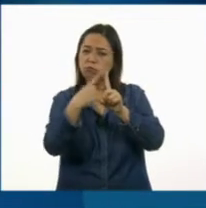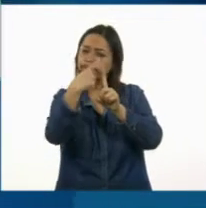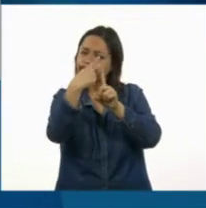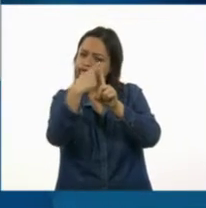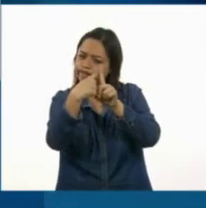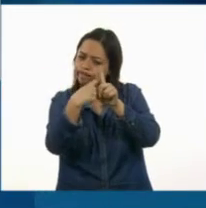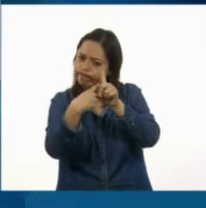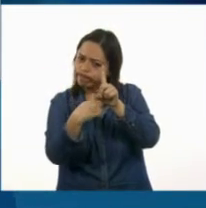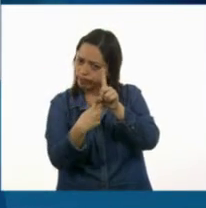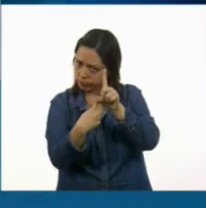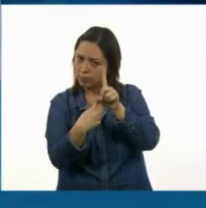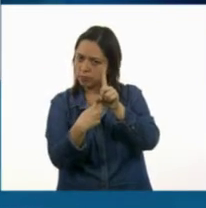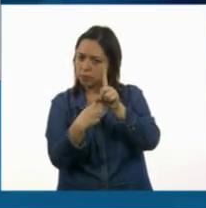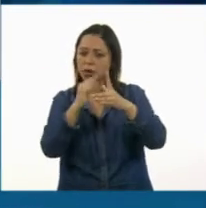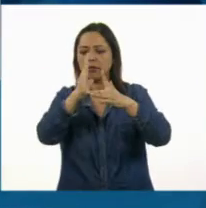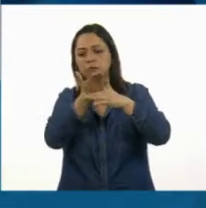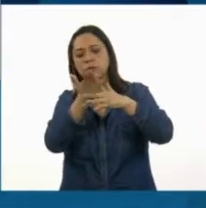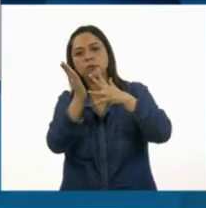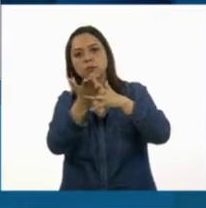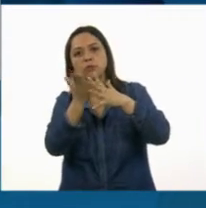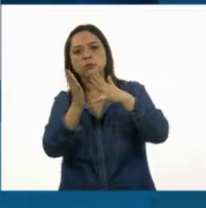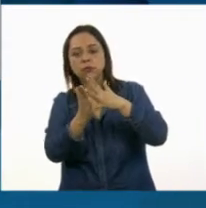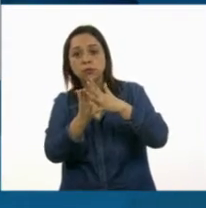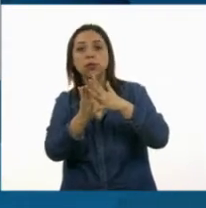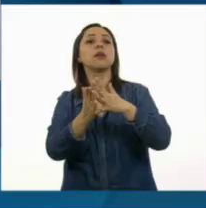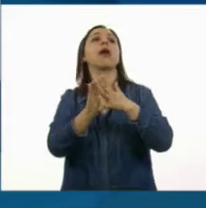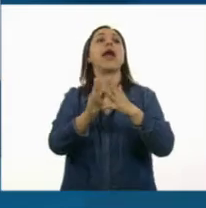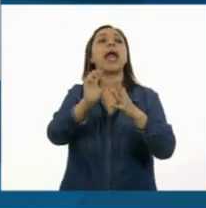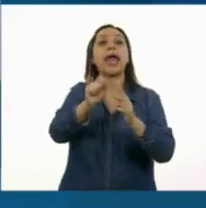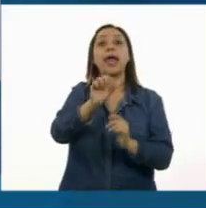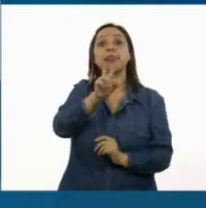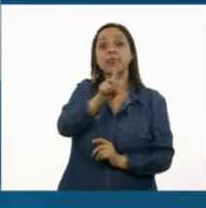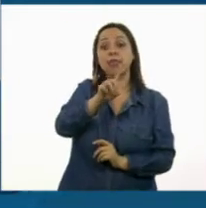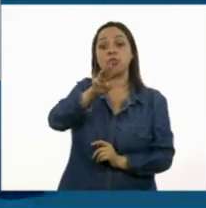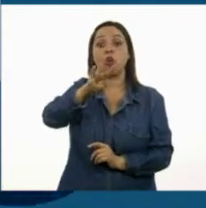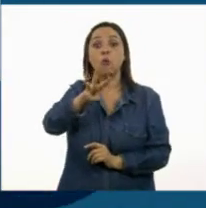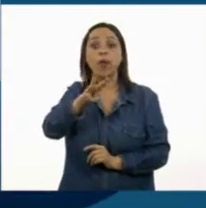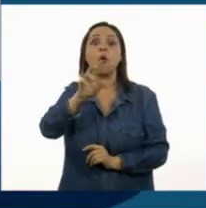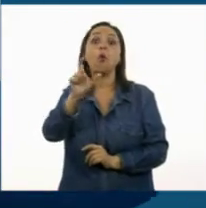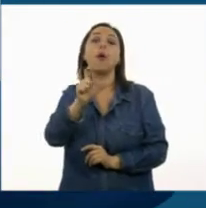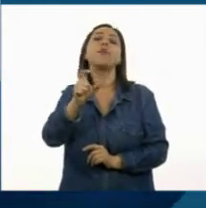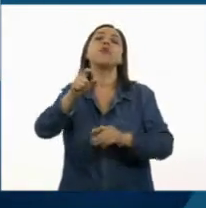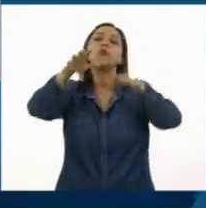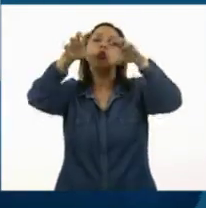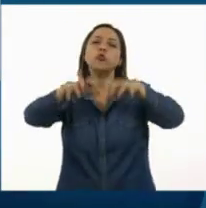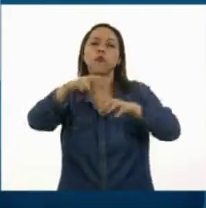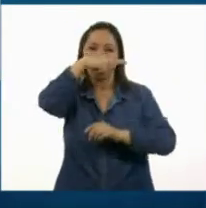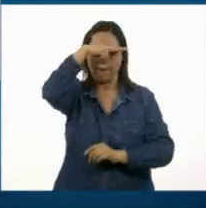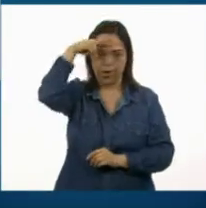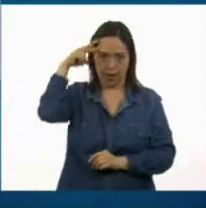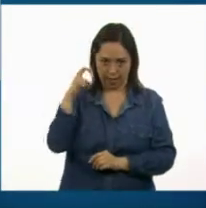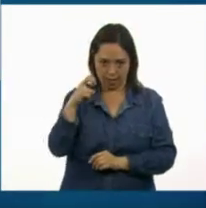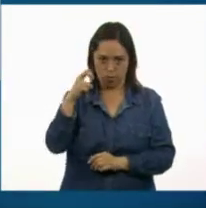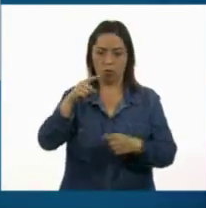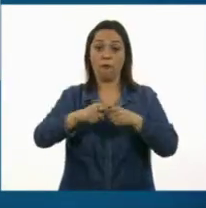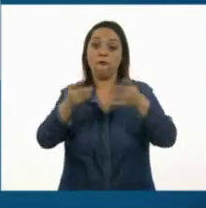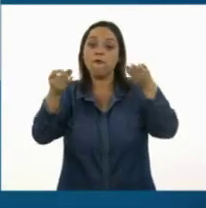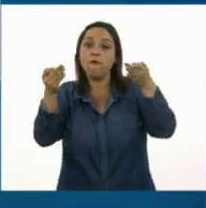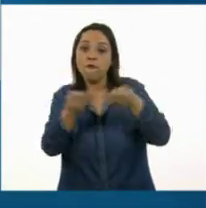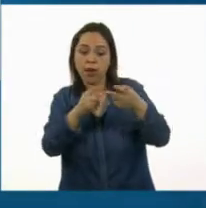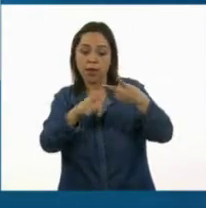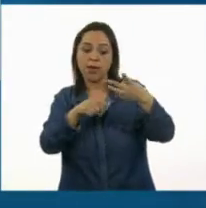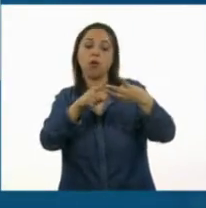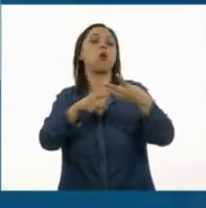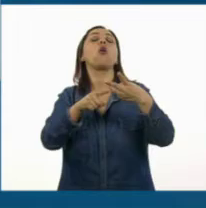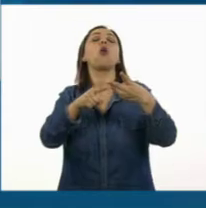bajas. Se divide en DW, clima frío con lluvias en verano. DF, clima frío con